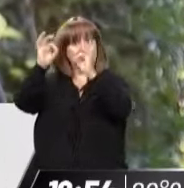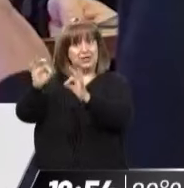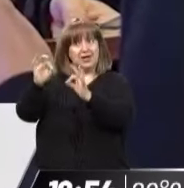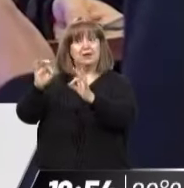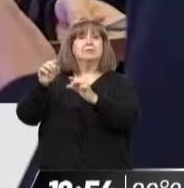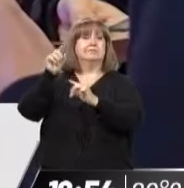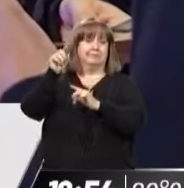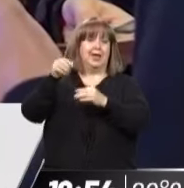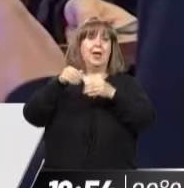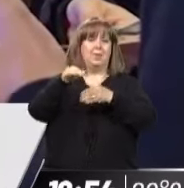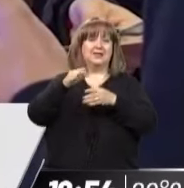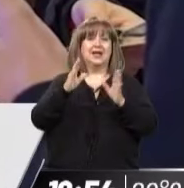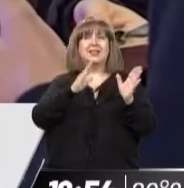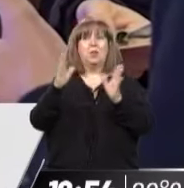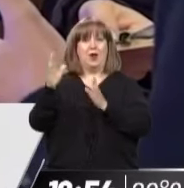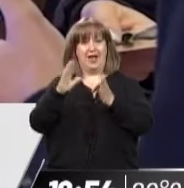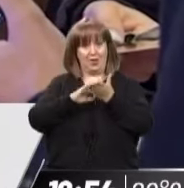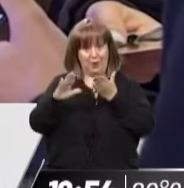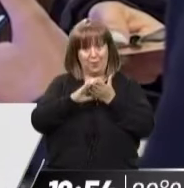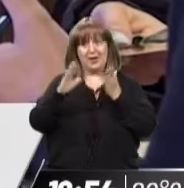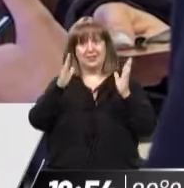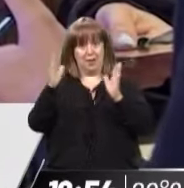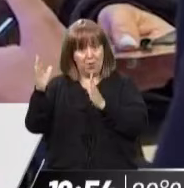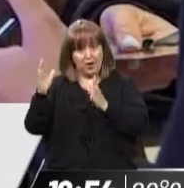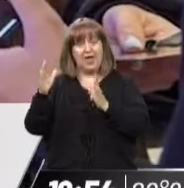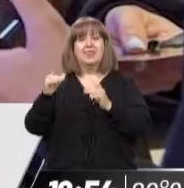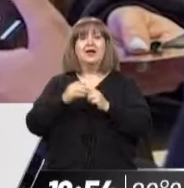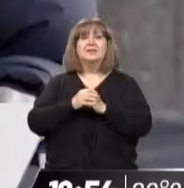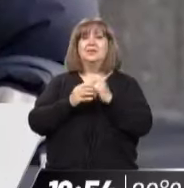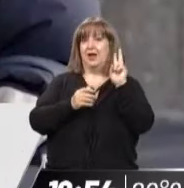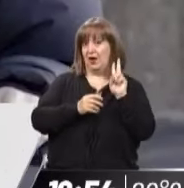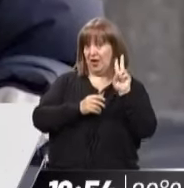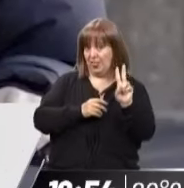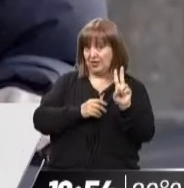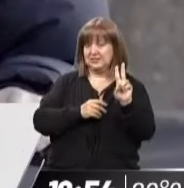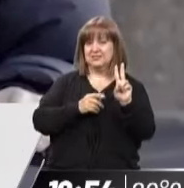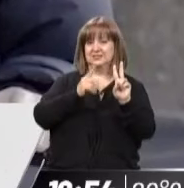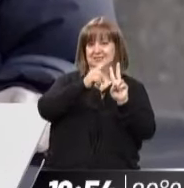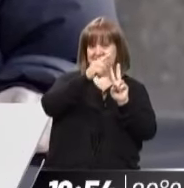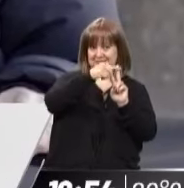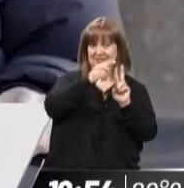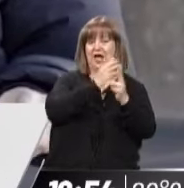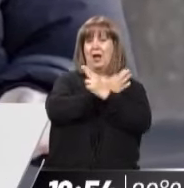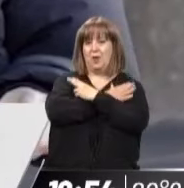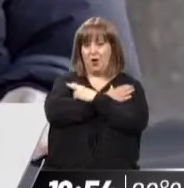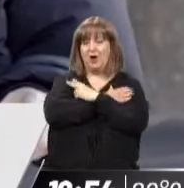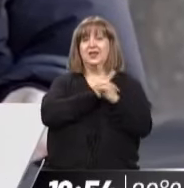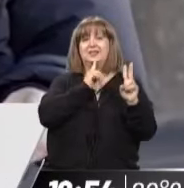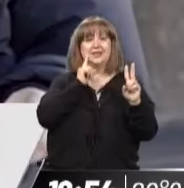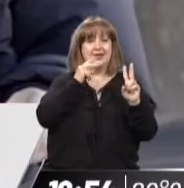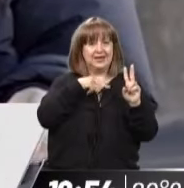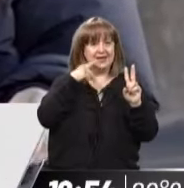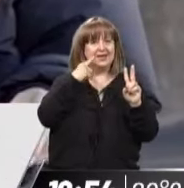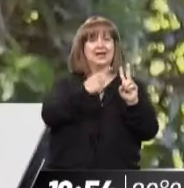comience ahora la nueva temporada. Pero la verdad es que si hablamos de la pareja en sí, ahí estamos viendo cómo se sacaban fotografías